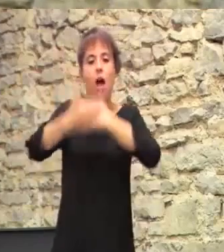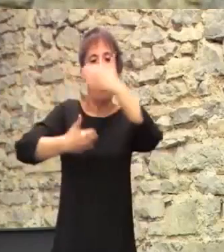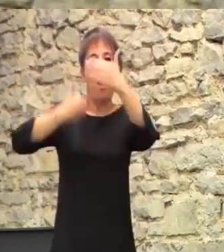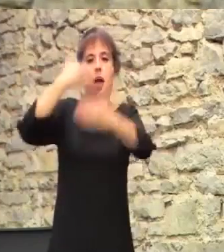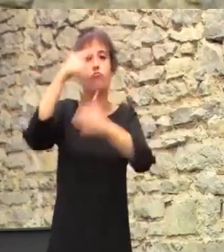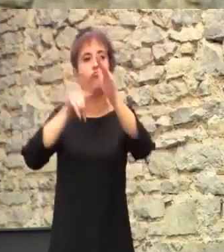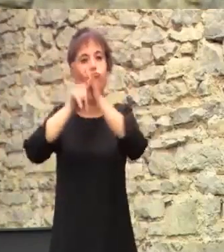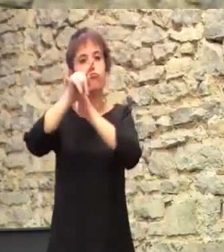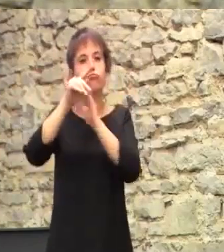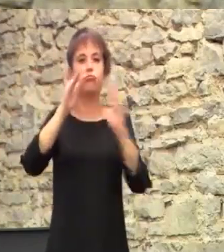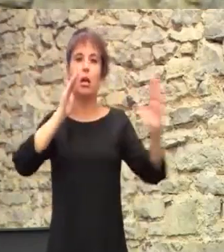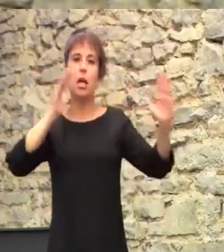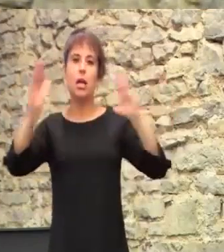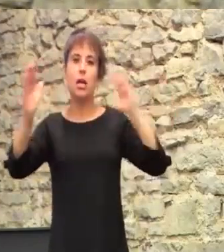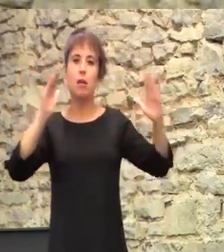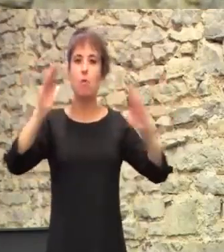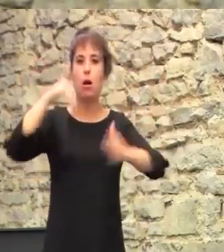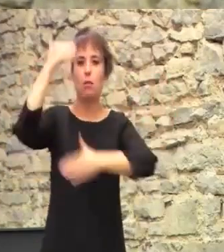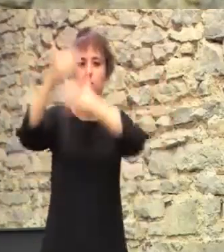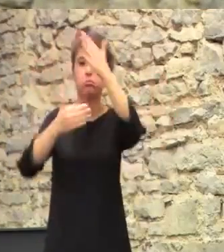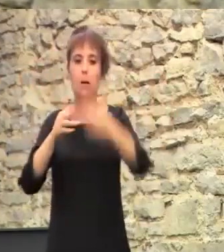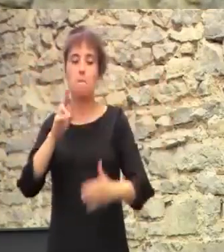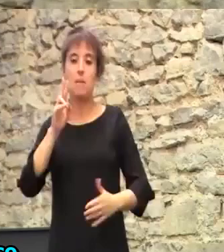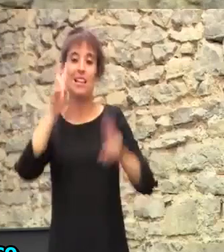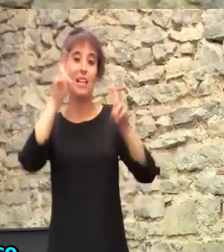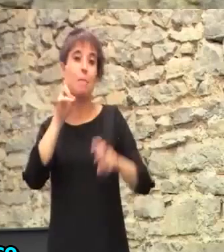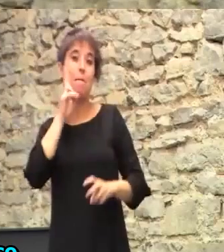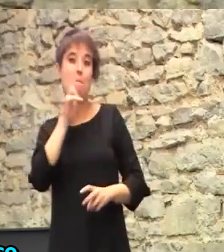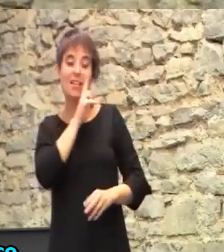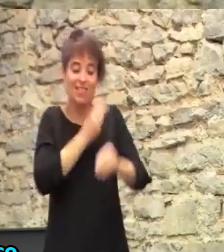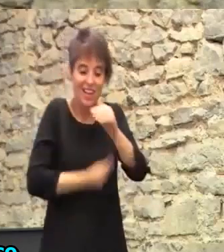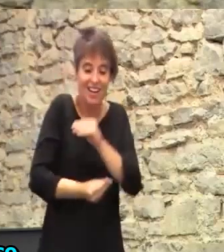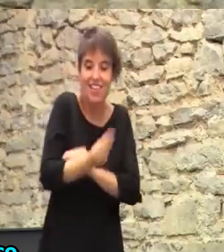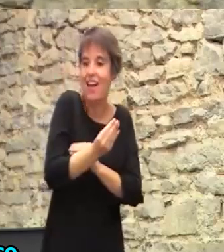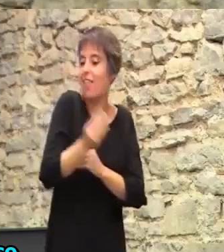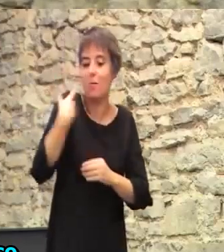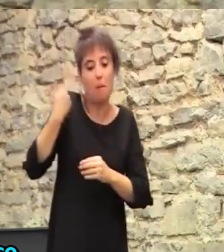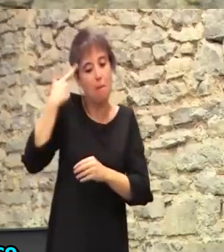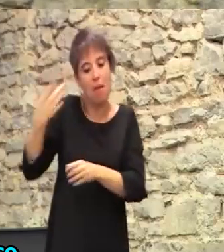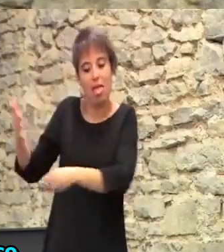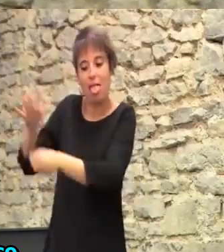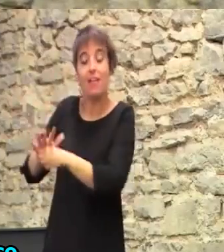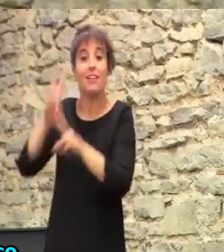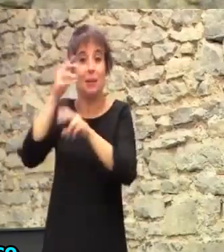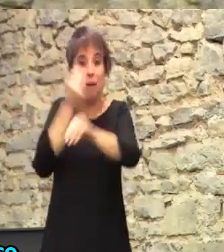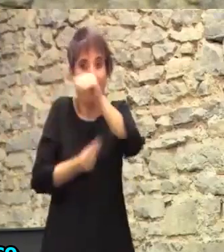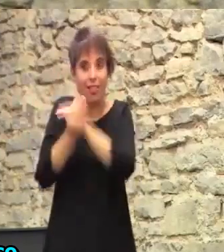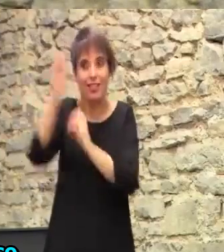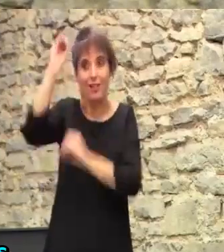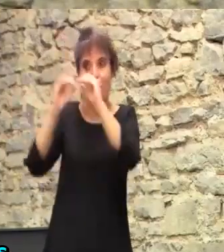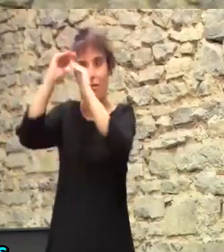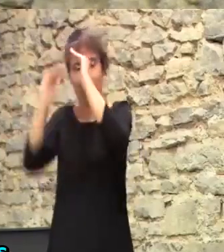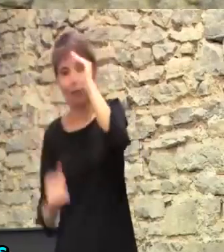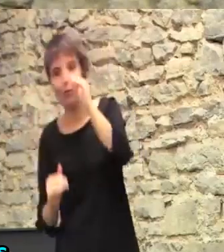esto avanzó la maternidad casi no tuvo espacio porque eso se llevaba mucho bueno bajó mucho el índice de nacimientos